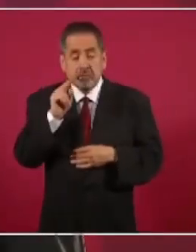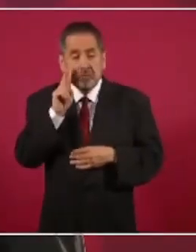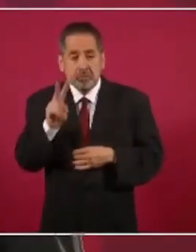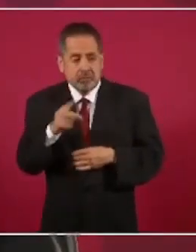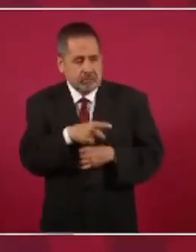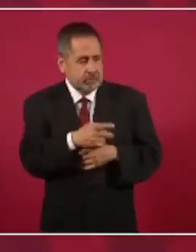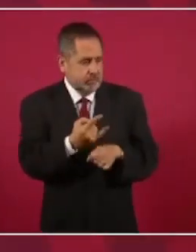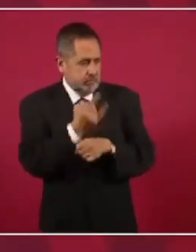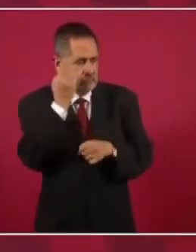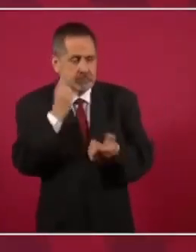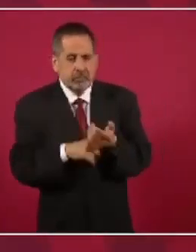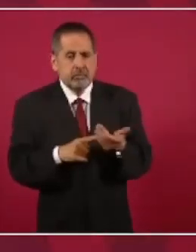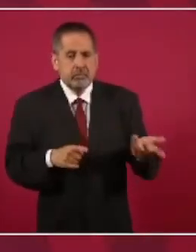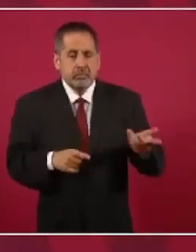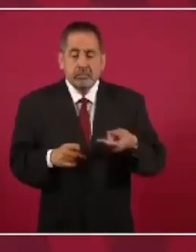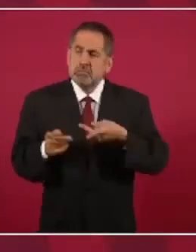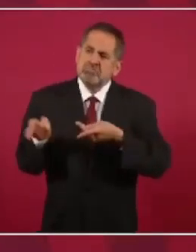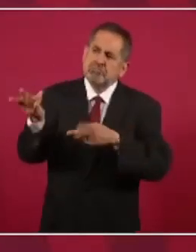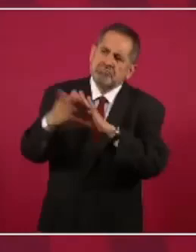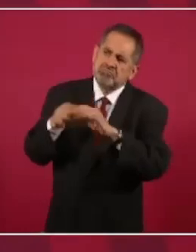nunca lo cuestionaron.